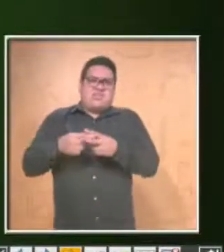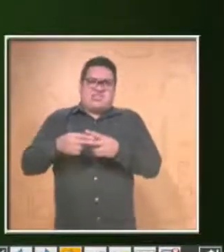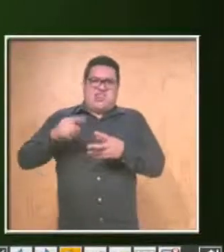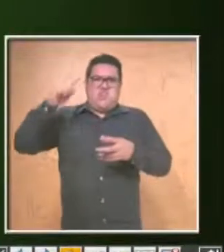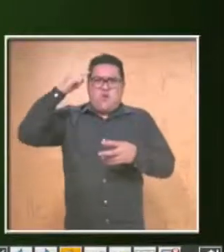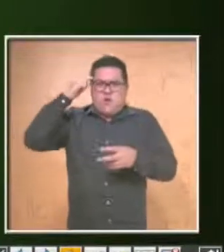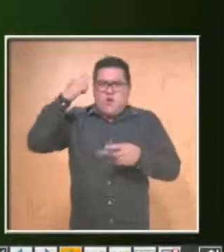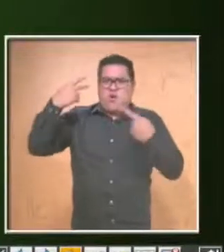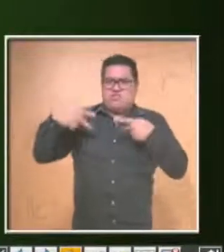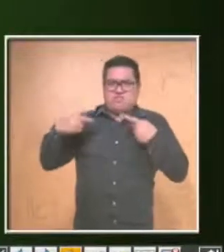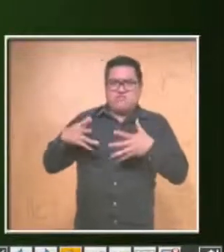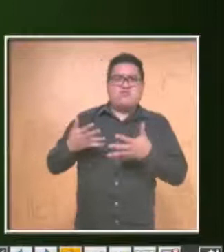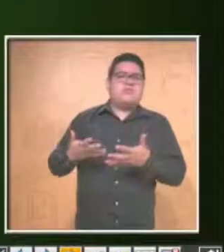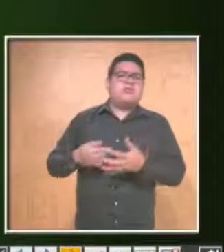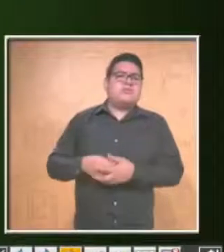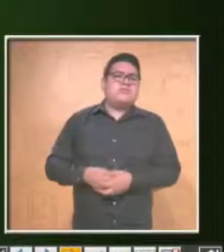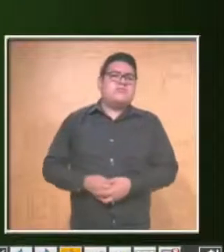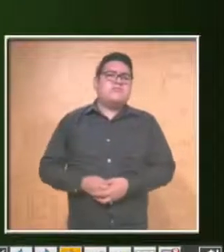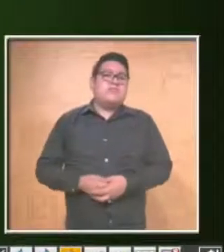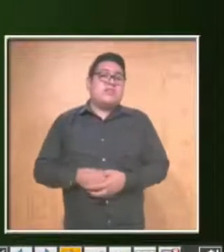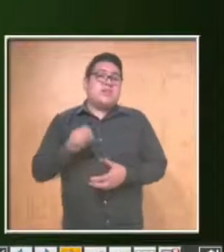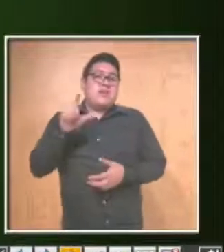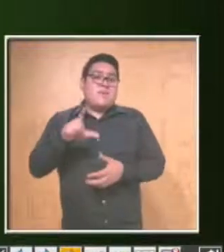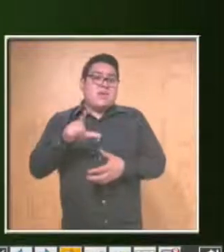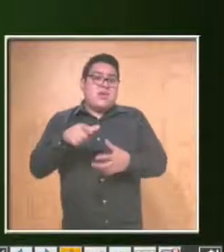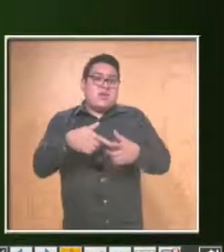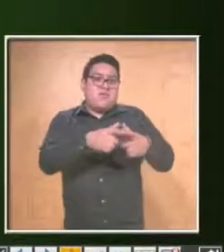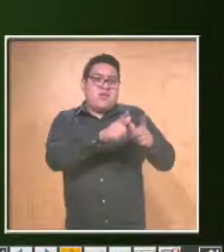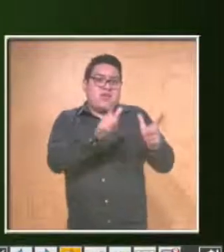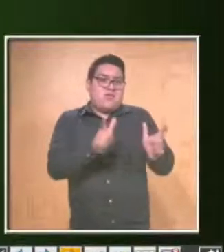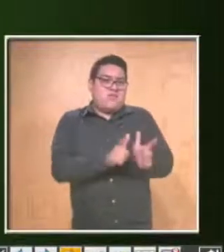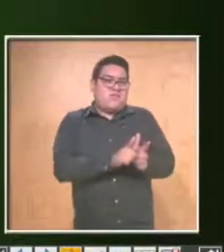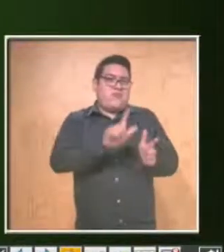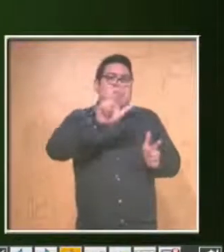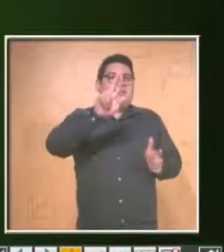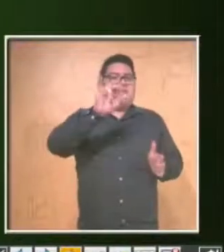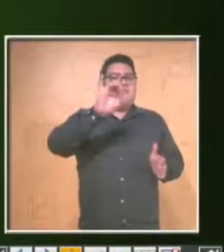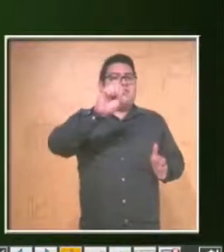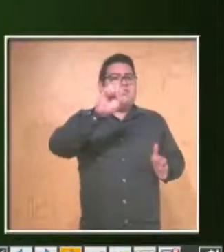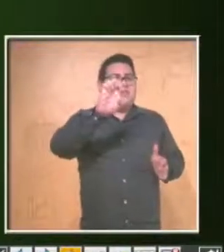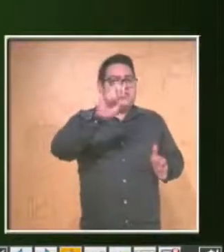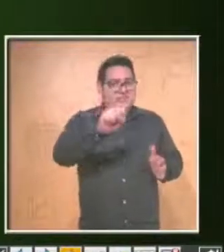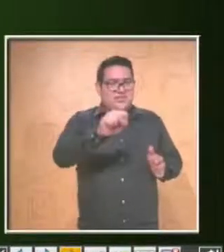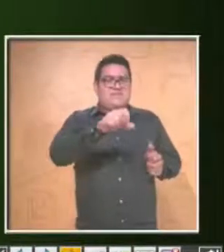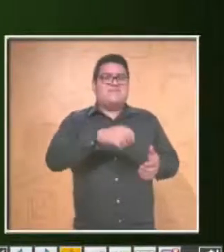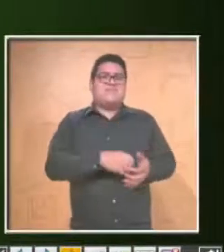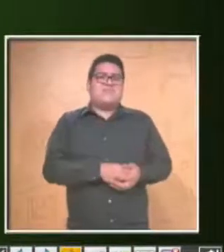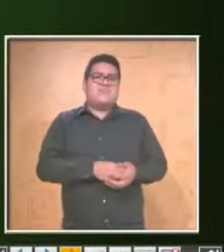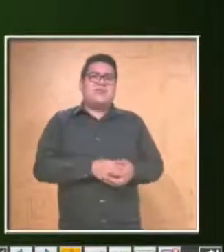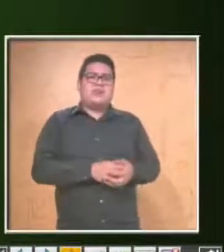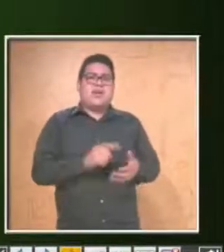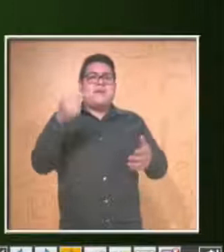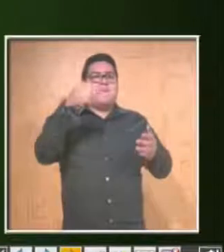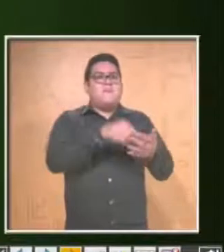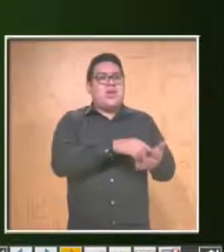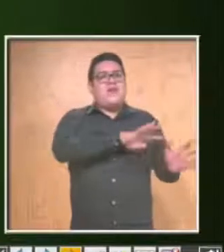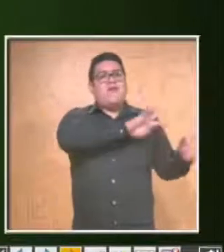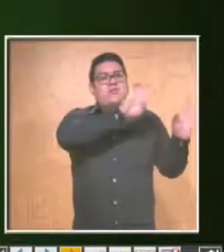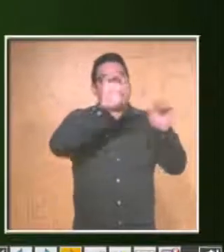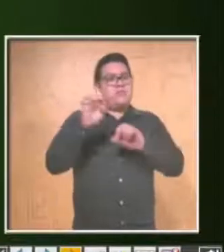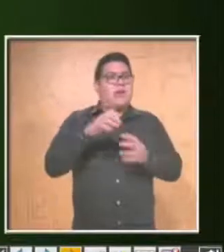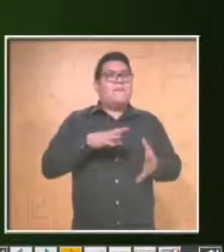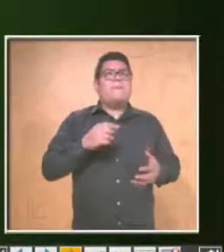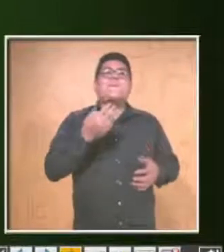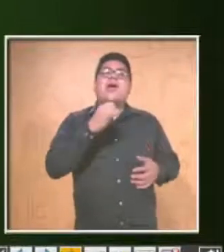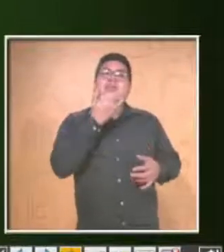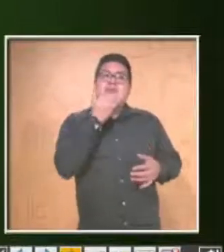reacciones, sobre todo con la dinastía de los Luises, desde Luis XI en 1400 en adelante,